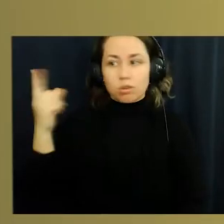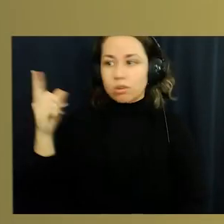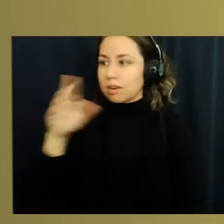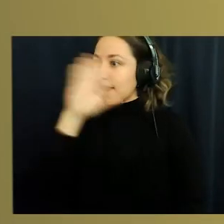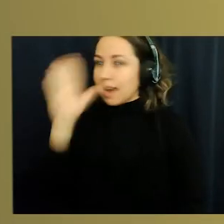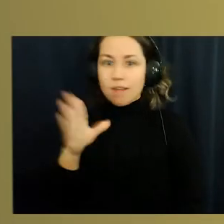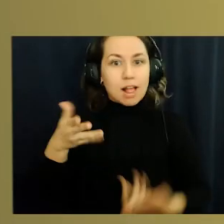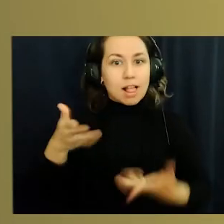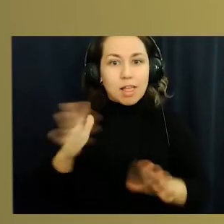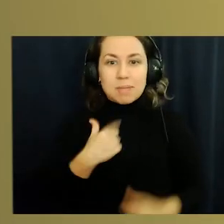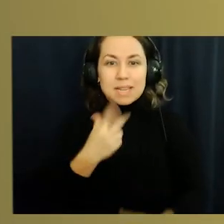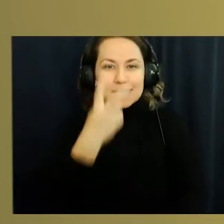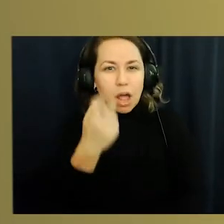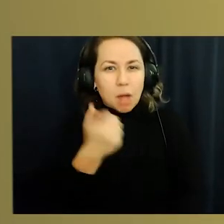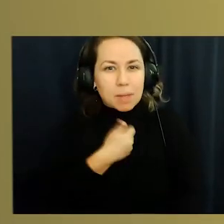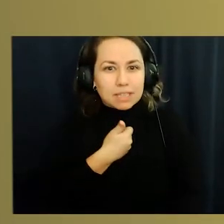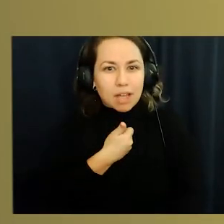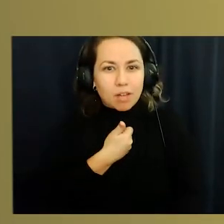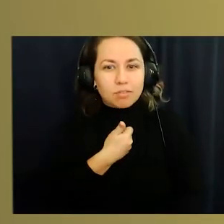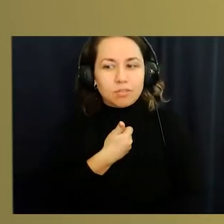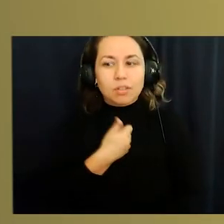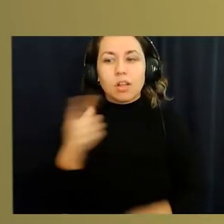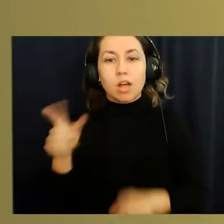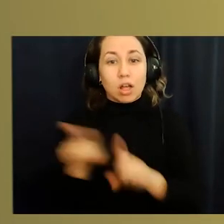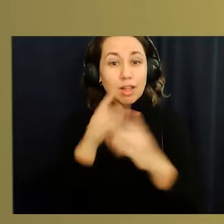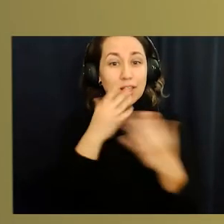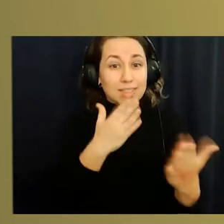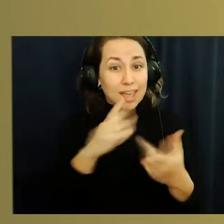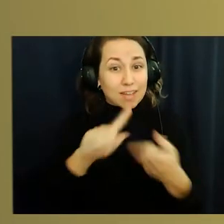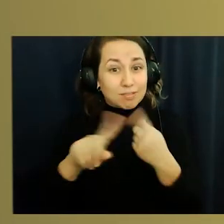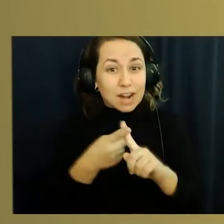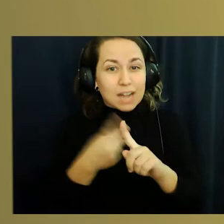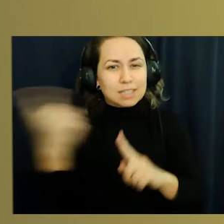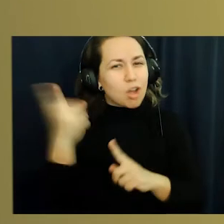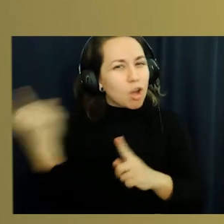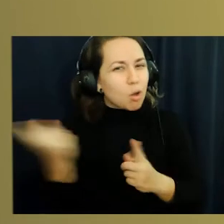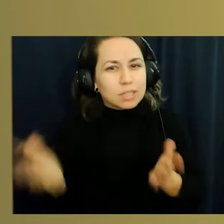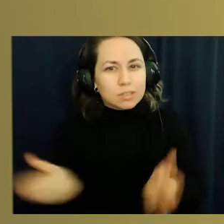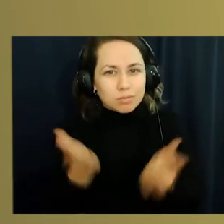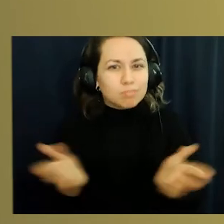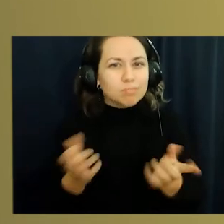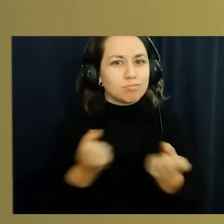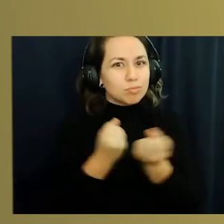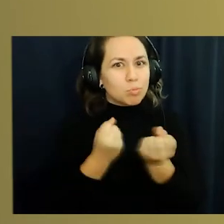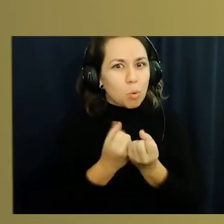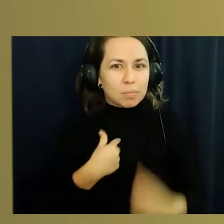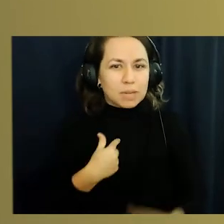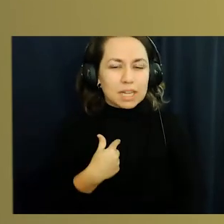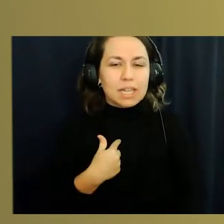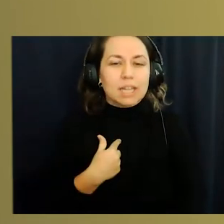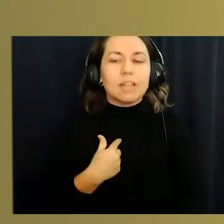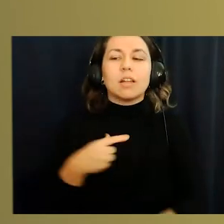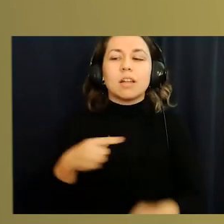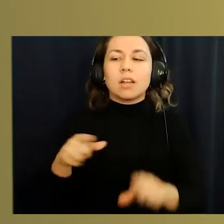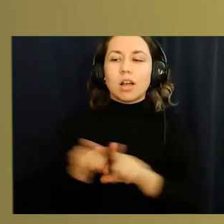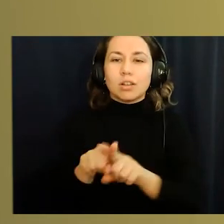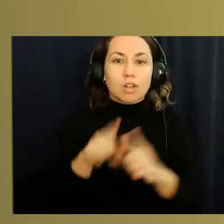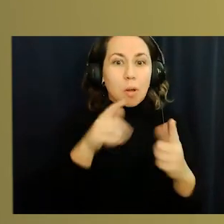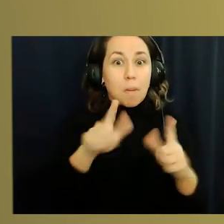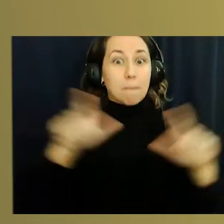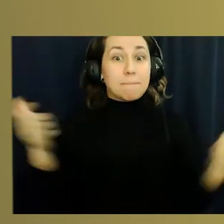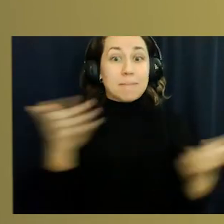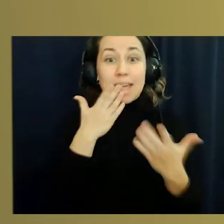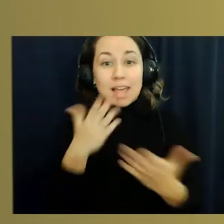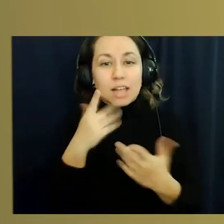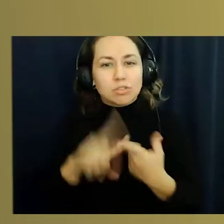Quiero agradecer a mis maestros, especialmente al señor Ku, por no dejarme dudar. Gracias a mis amigos por siempre